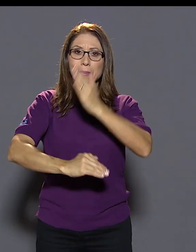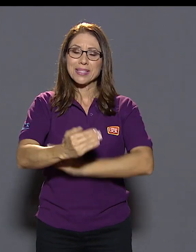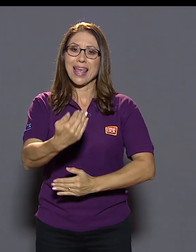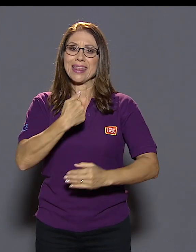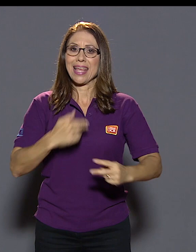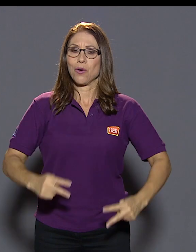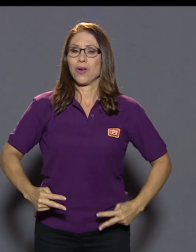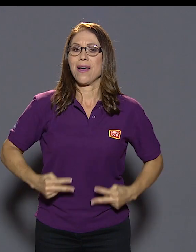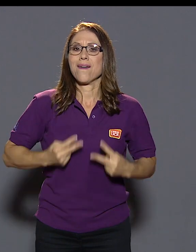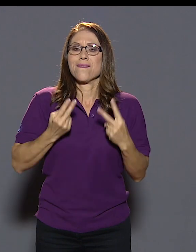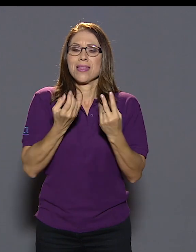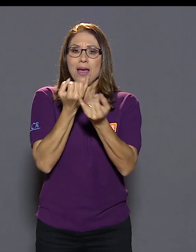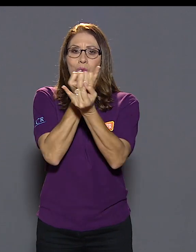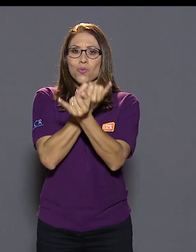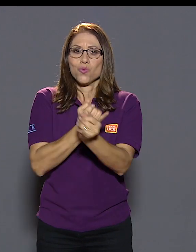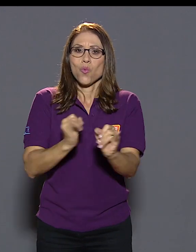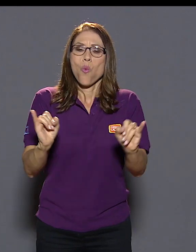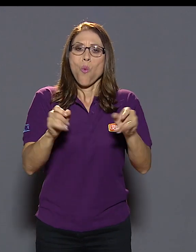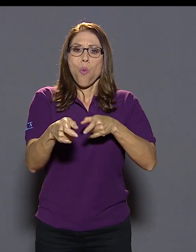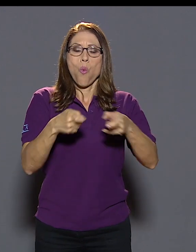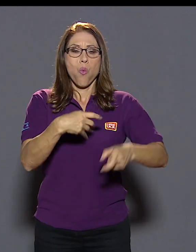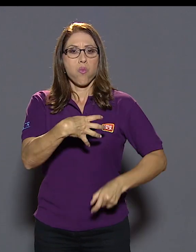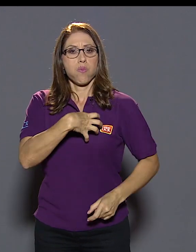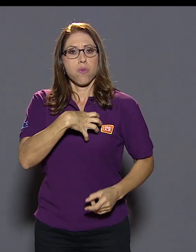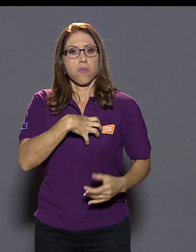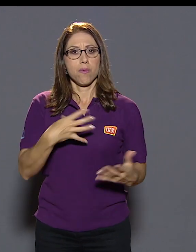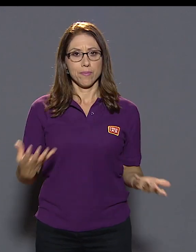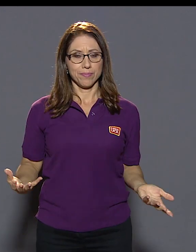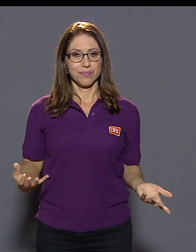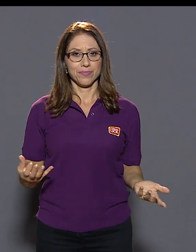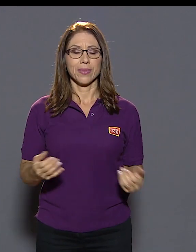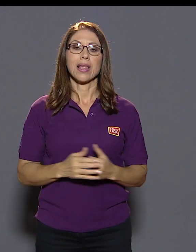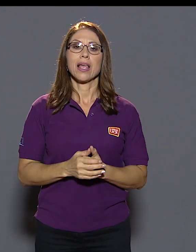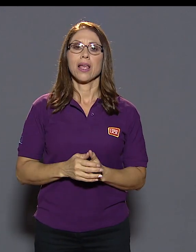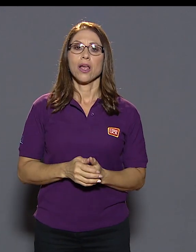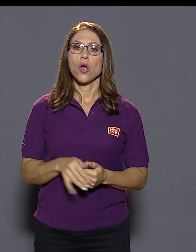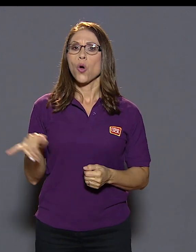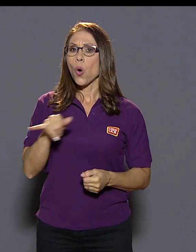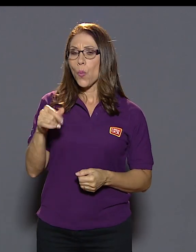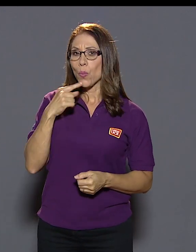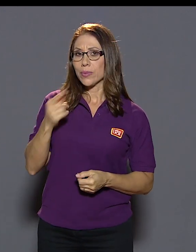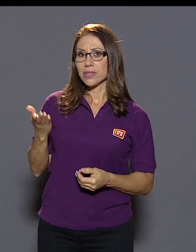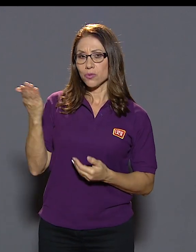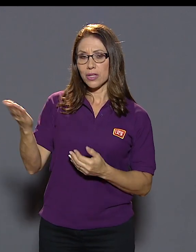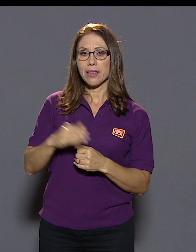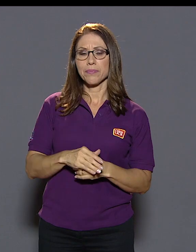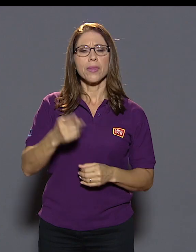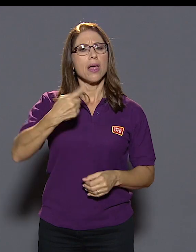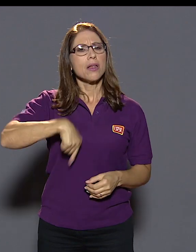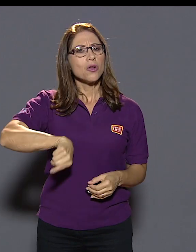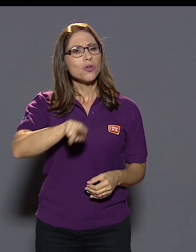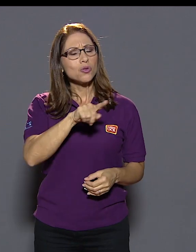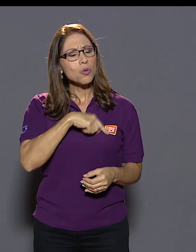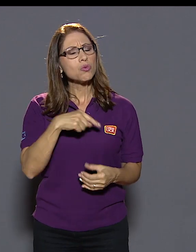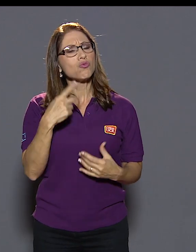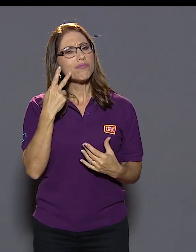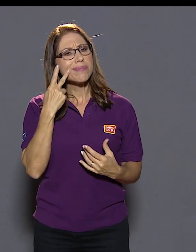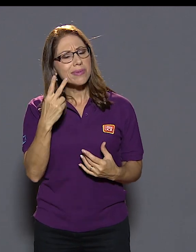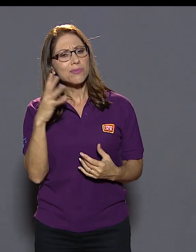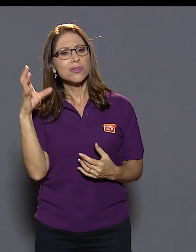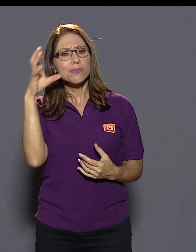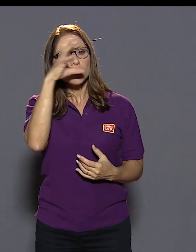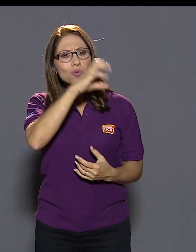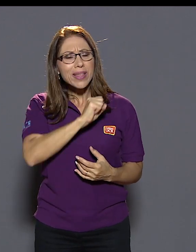vida autónoma, independiente, lo más que se pueda. ¿Cuáles, como usted decía, bueno, encontramos esas dificultades que tal